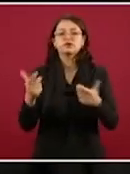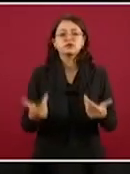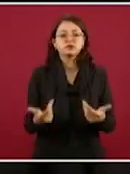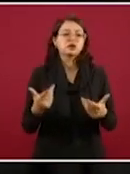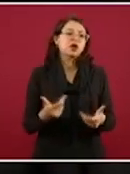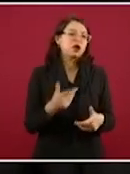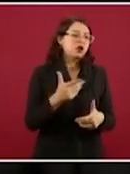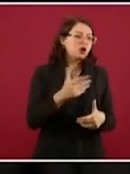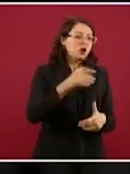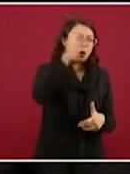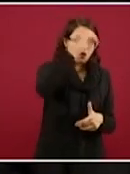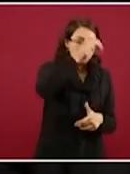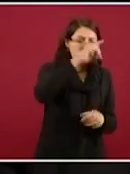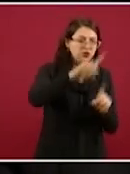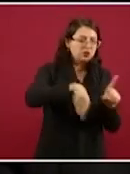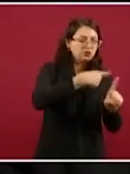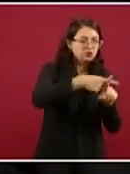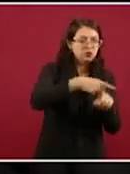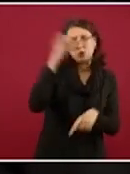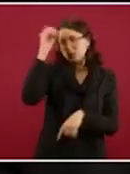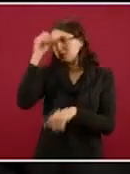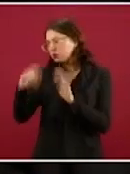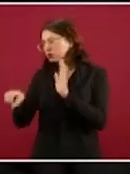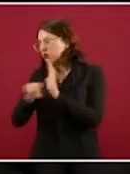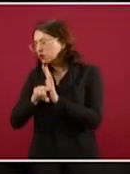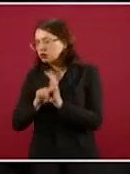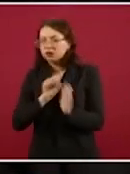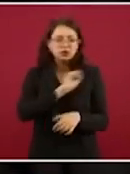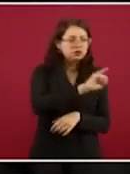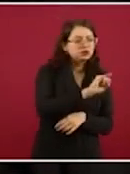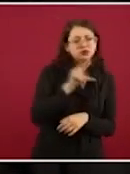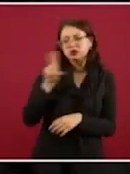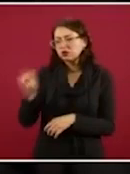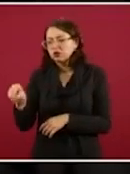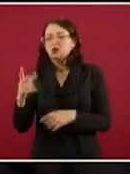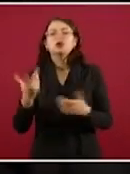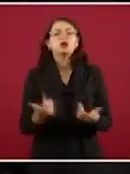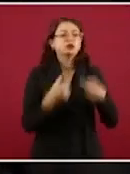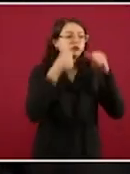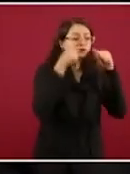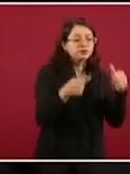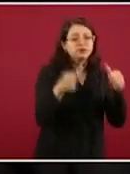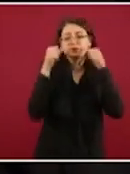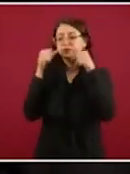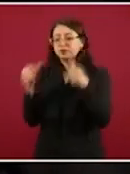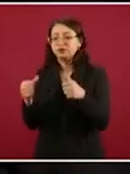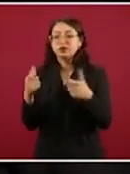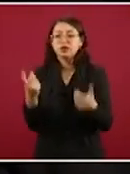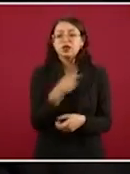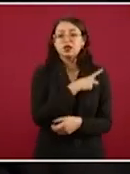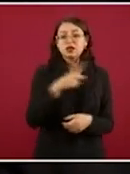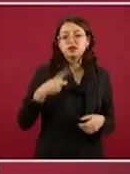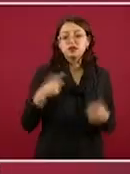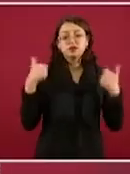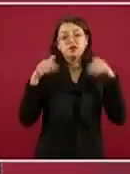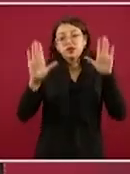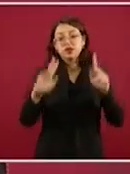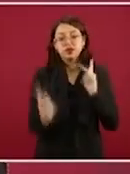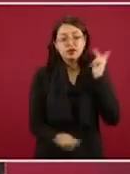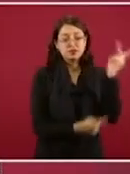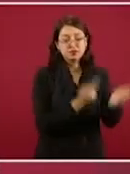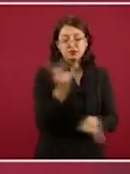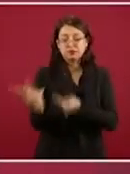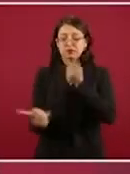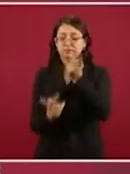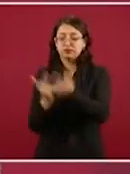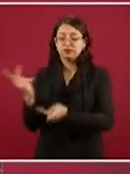están a favor, los que están en contra, escucharlos, que se lleve a cabo una consulta. No hace